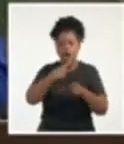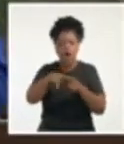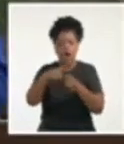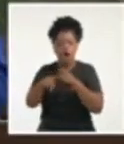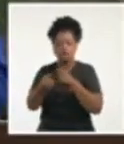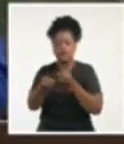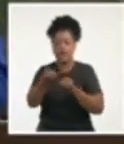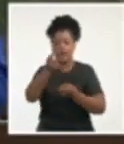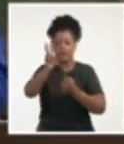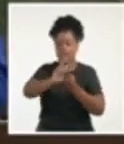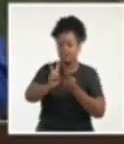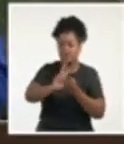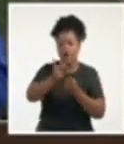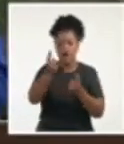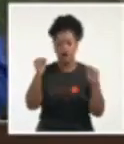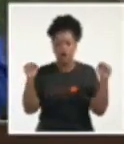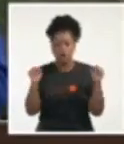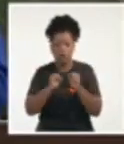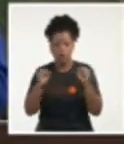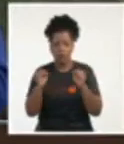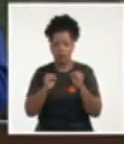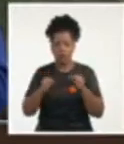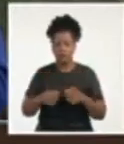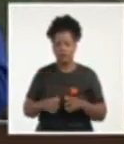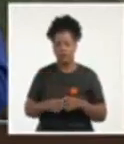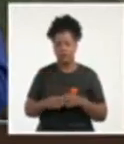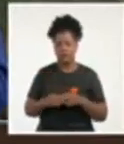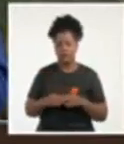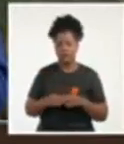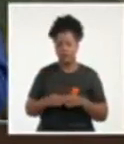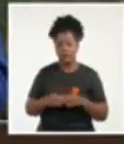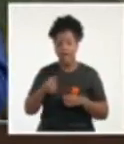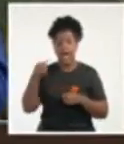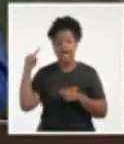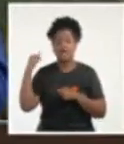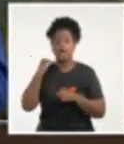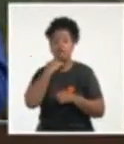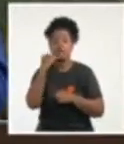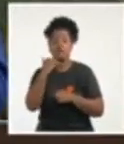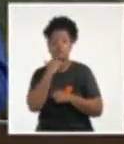electrodomésticos. Ayer apedraron a fuerzas de la policía,